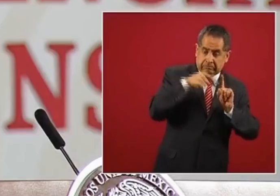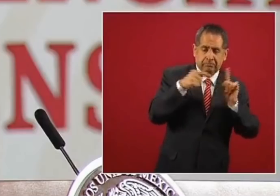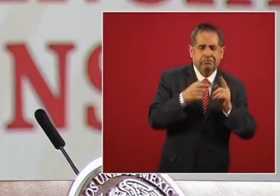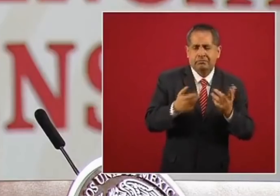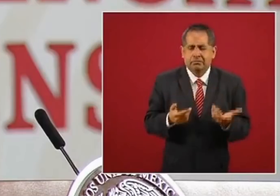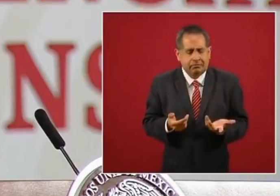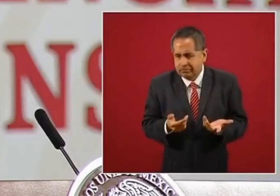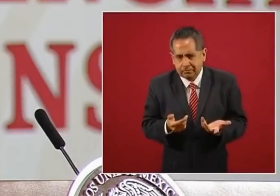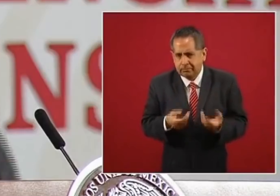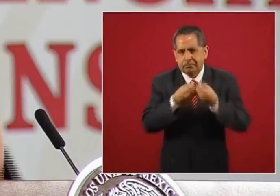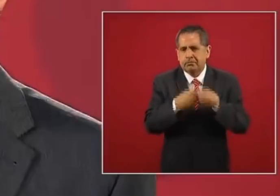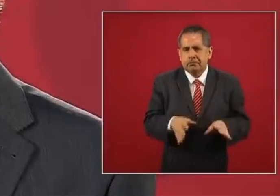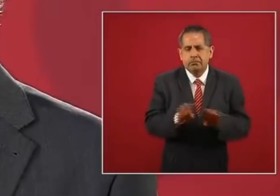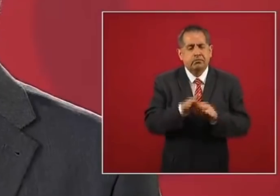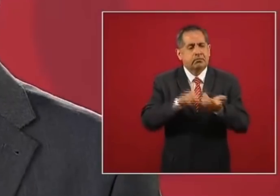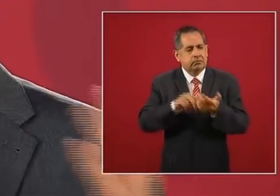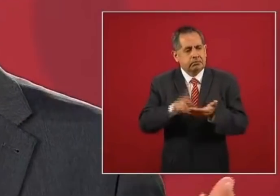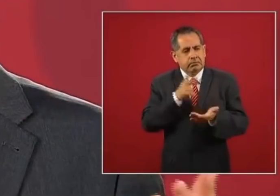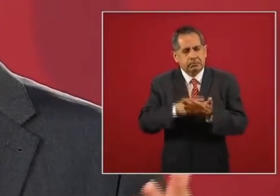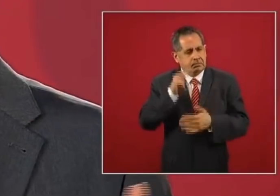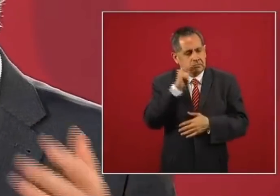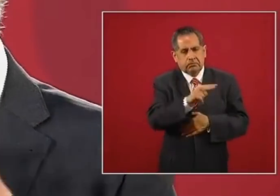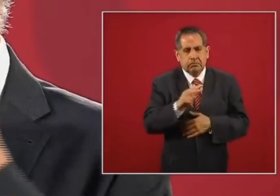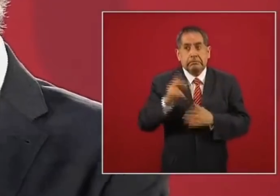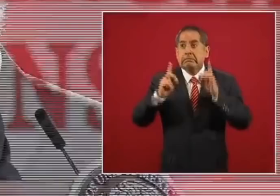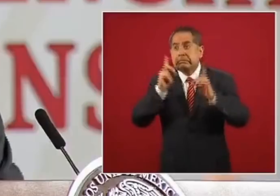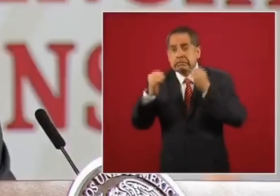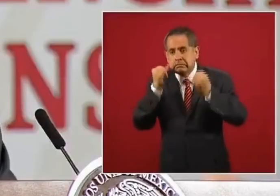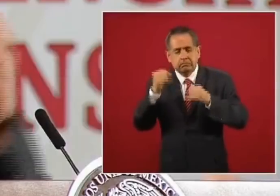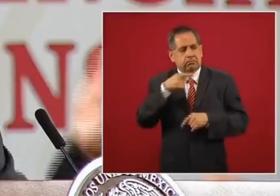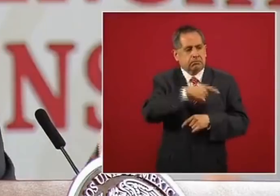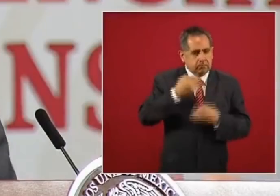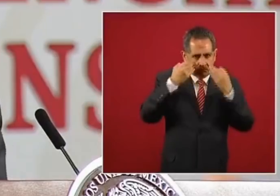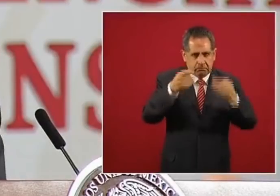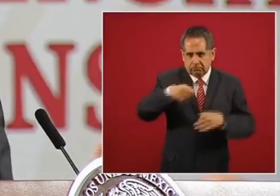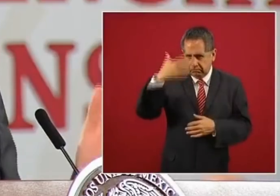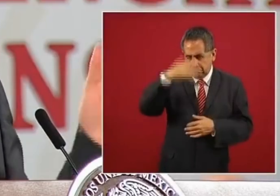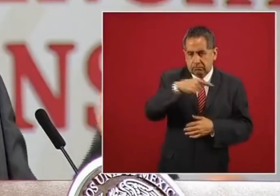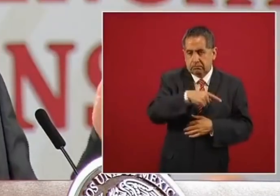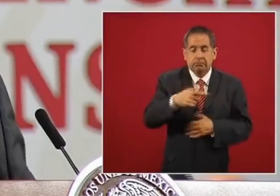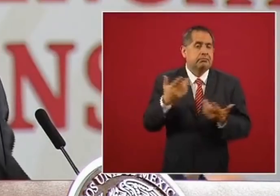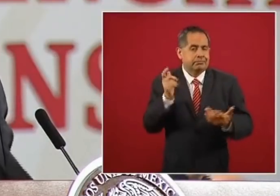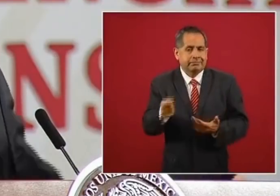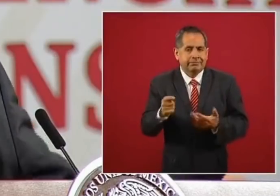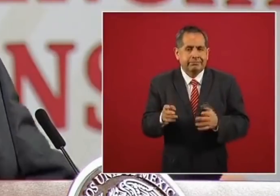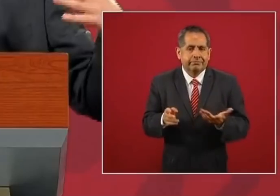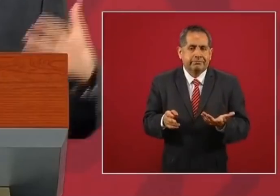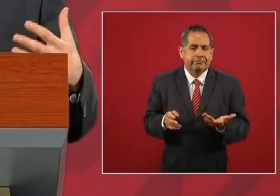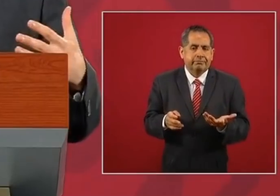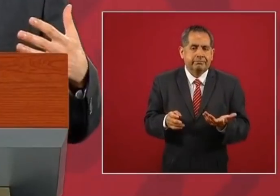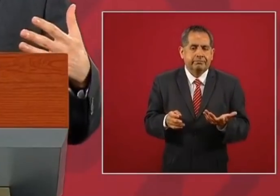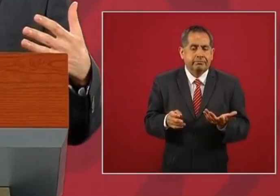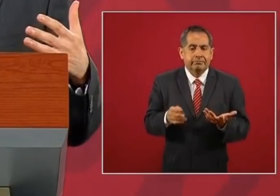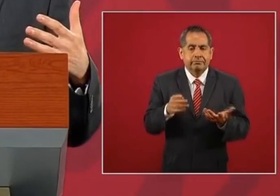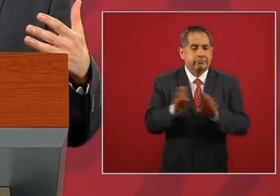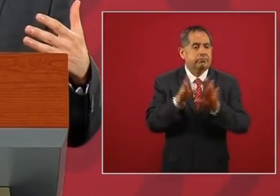acción, entonces ocurre, como lo hemos visto, no es una especulación, ha ocurrido, ustedes lo saben, que entonces